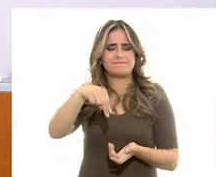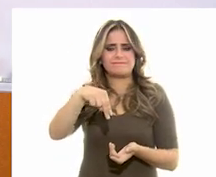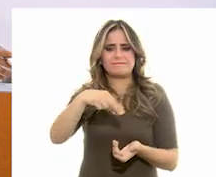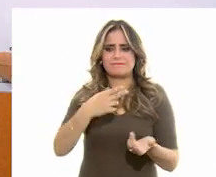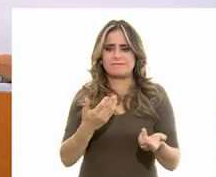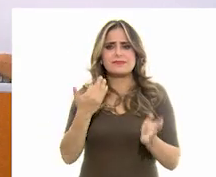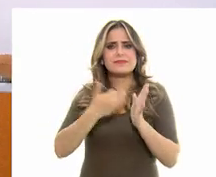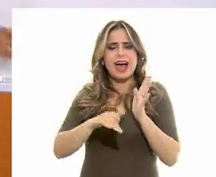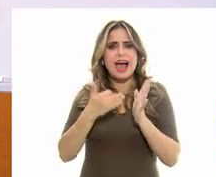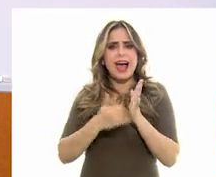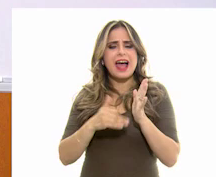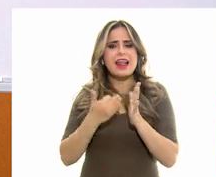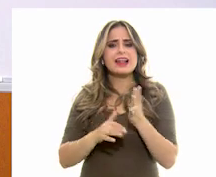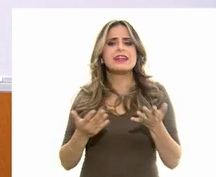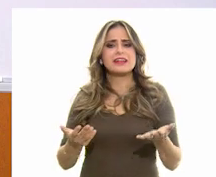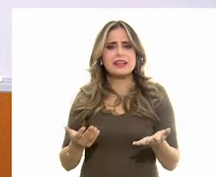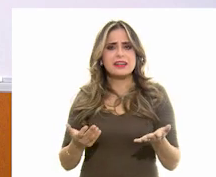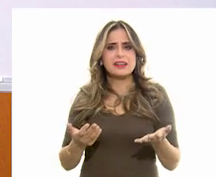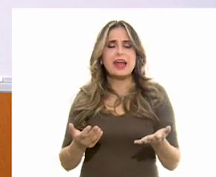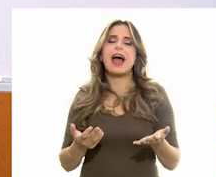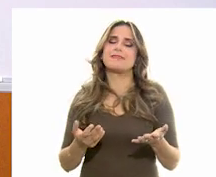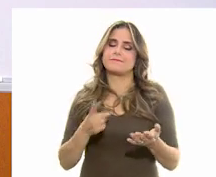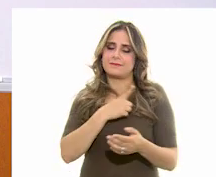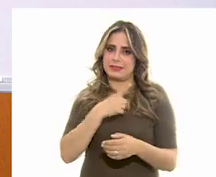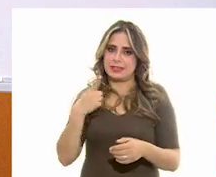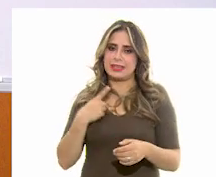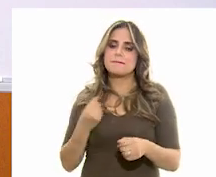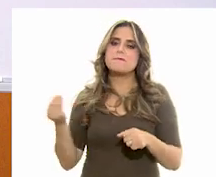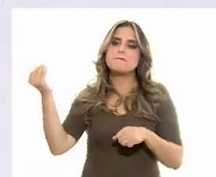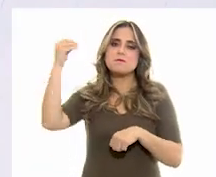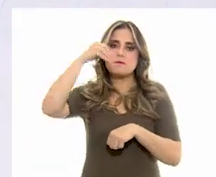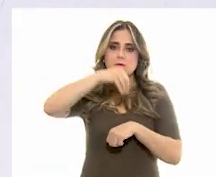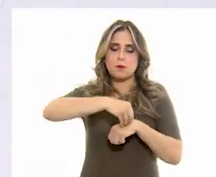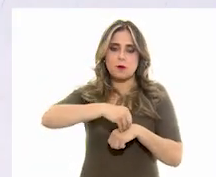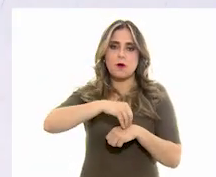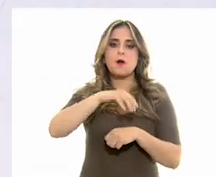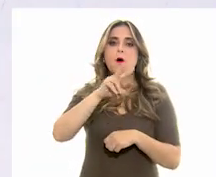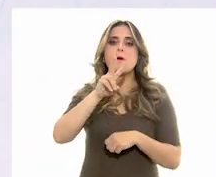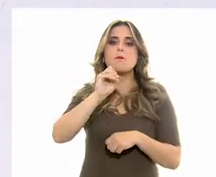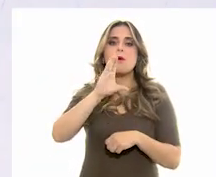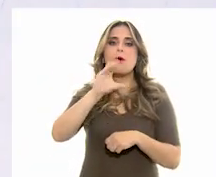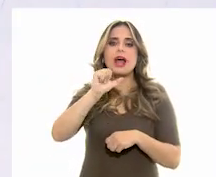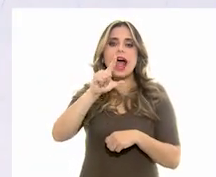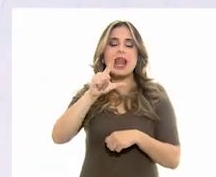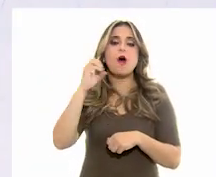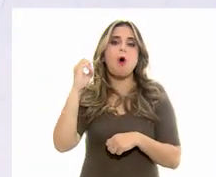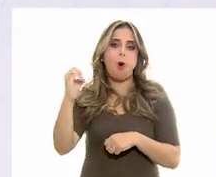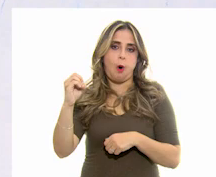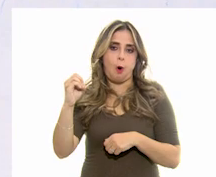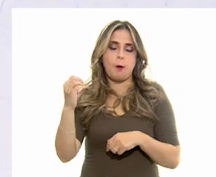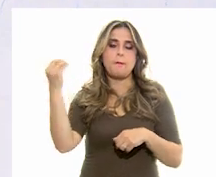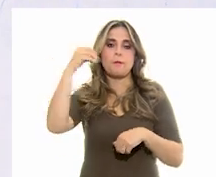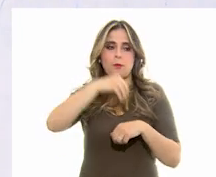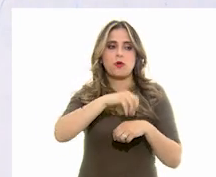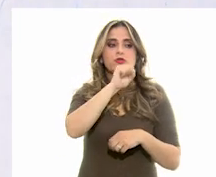Y entonces lleva una O. Son. Son.